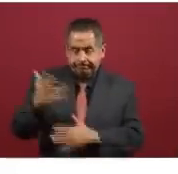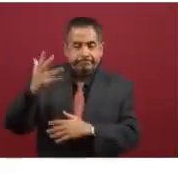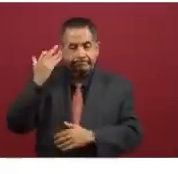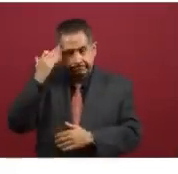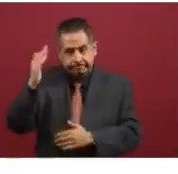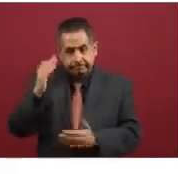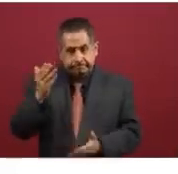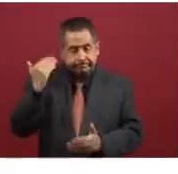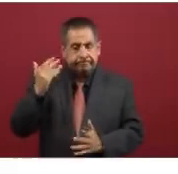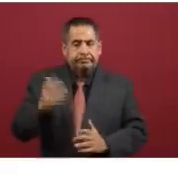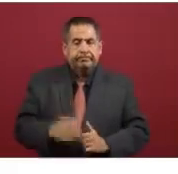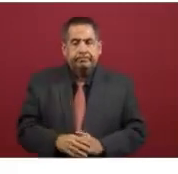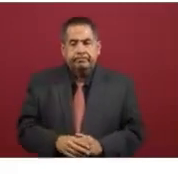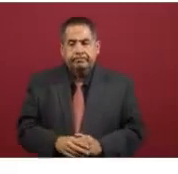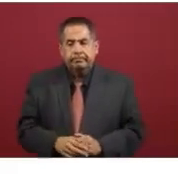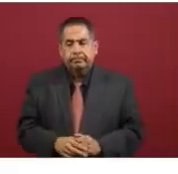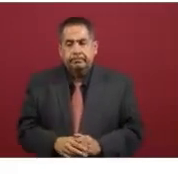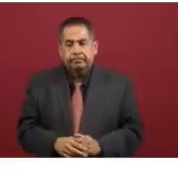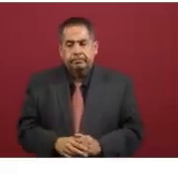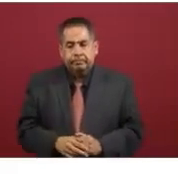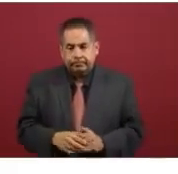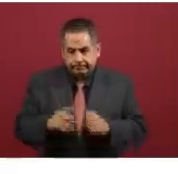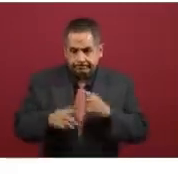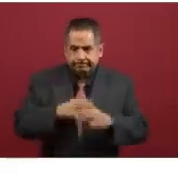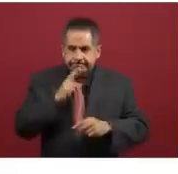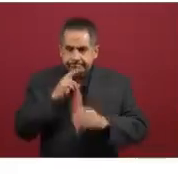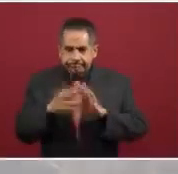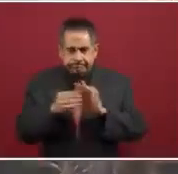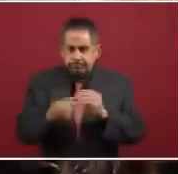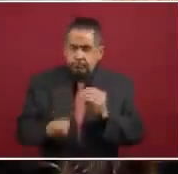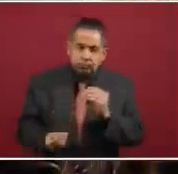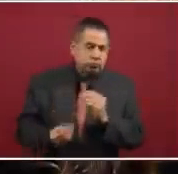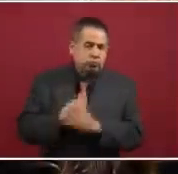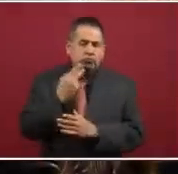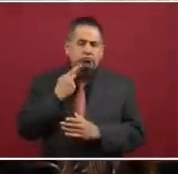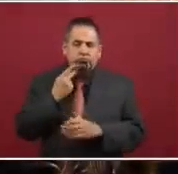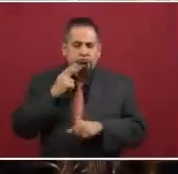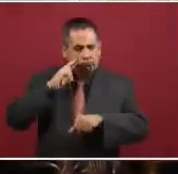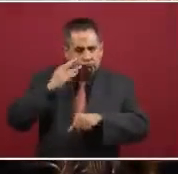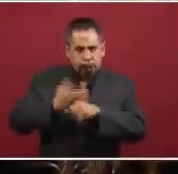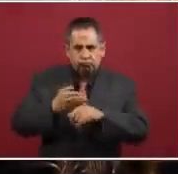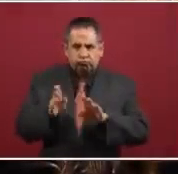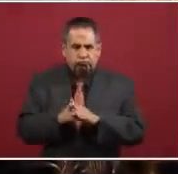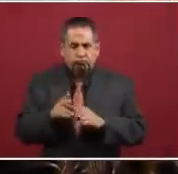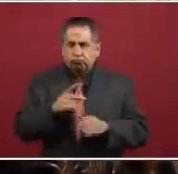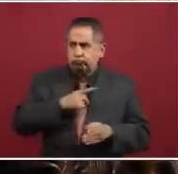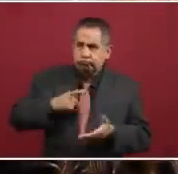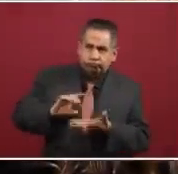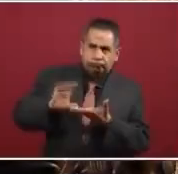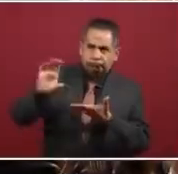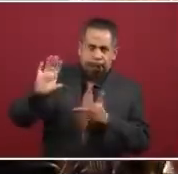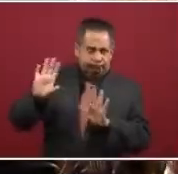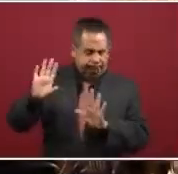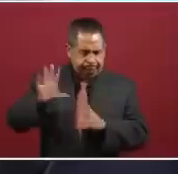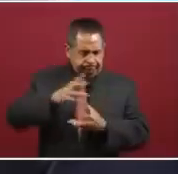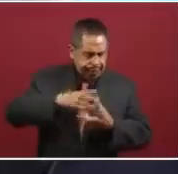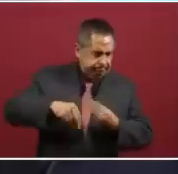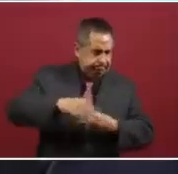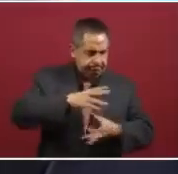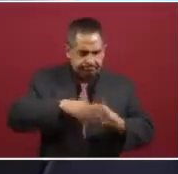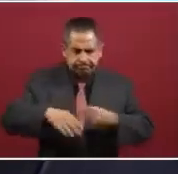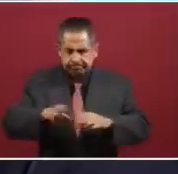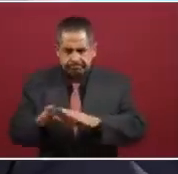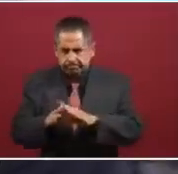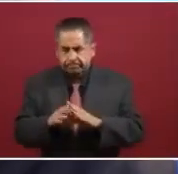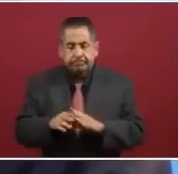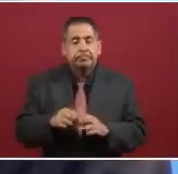periodo. Como resultado de esta nueva política responsable del uso de la deuda en la empresa, el